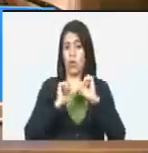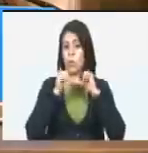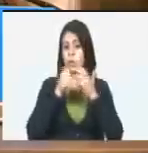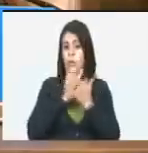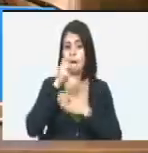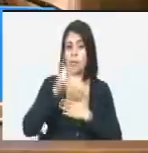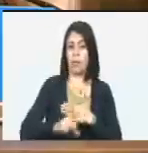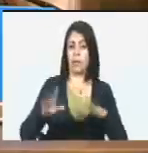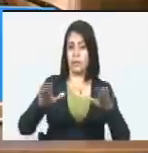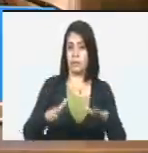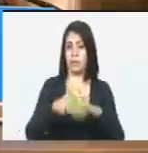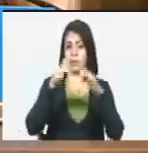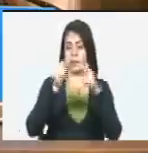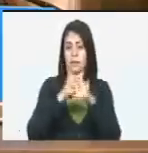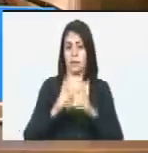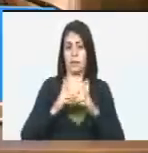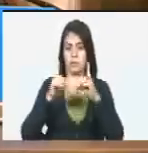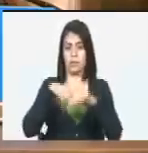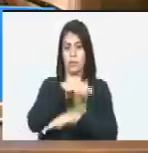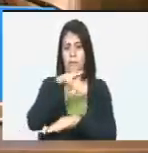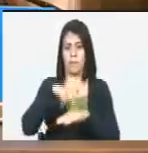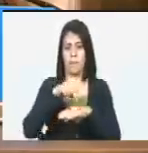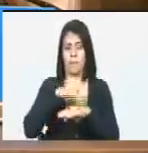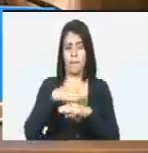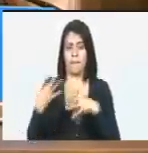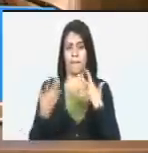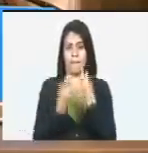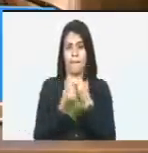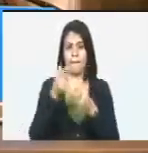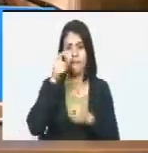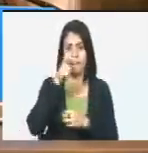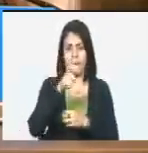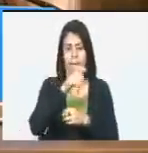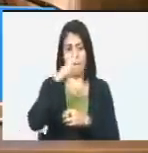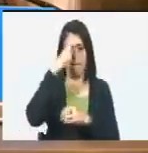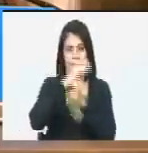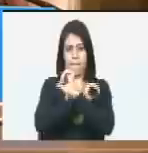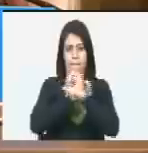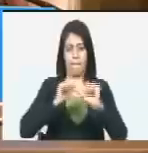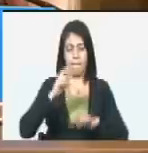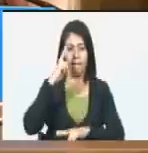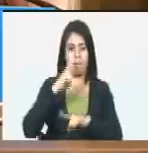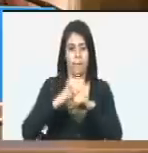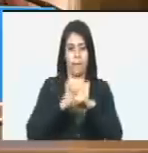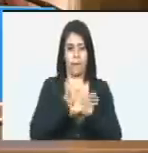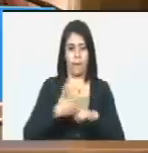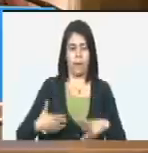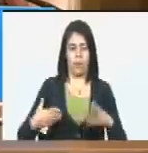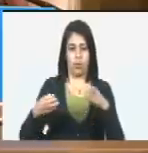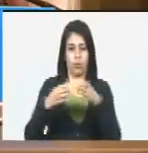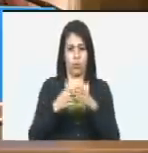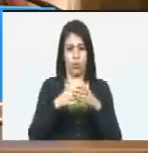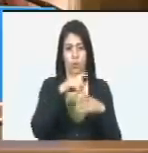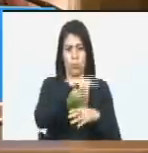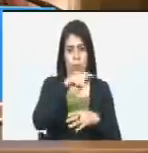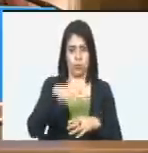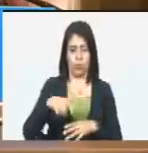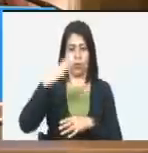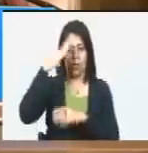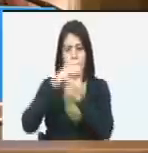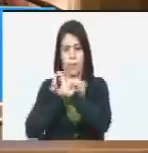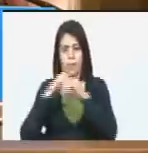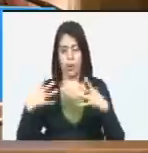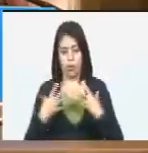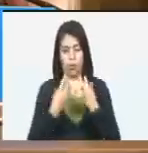rescate de la dignidad nacional junto con la Guardia de Honor Presidencial en unión cívico-militar, con el pueblo reunido